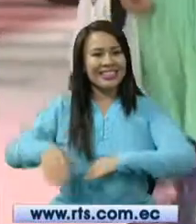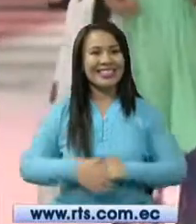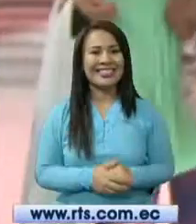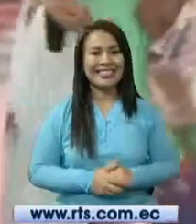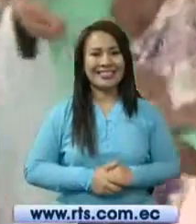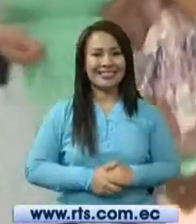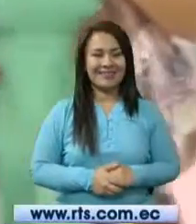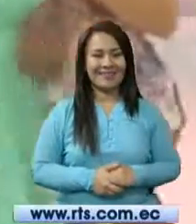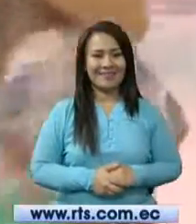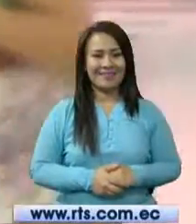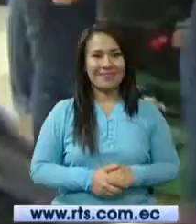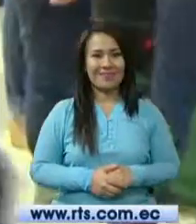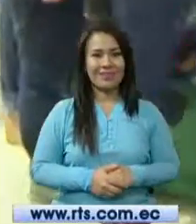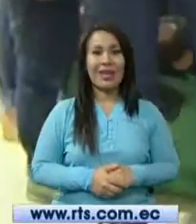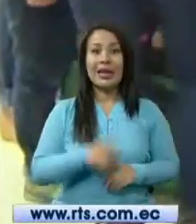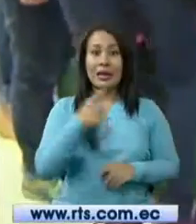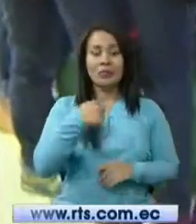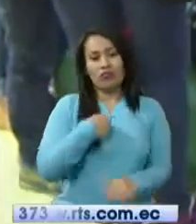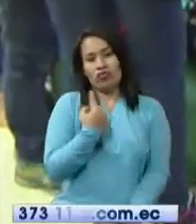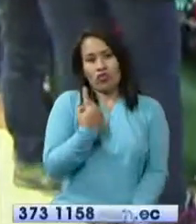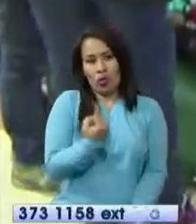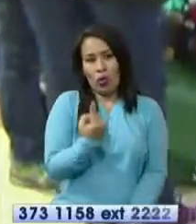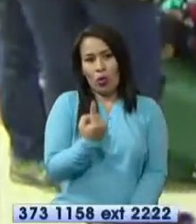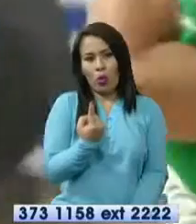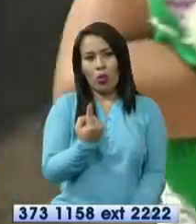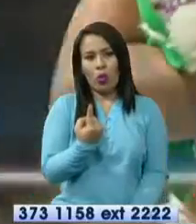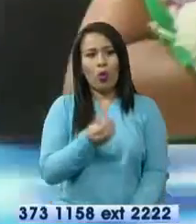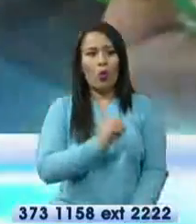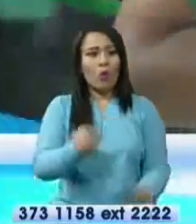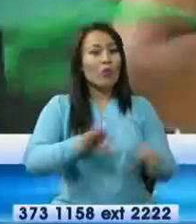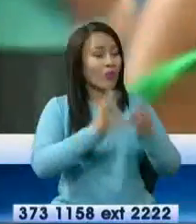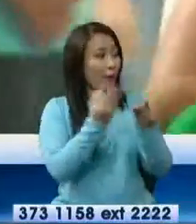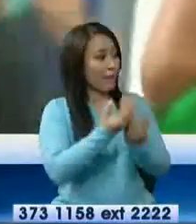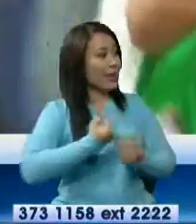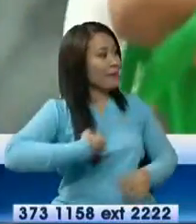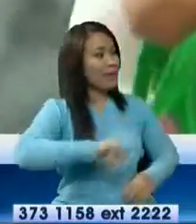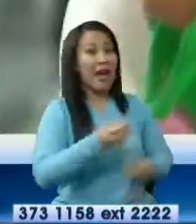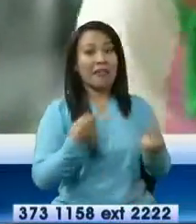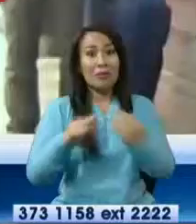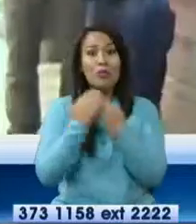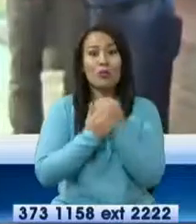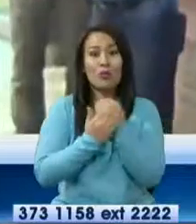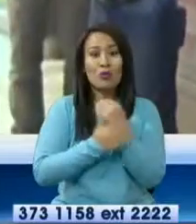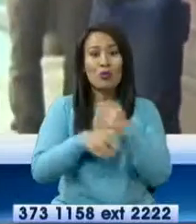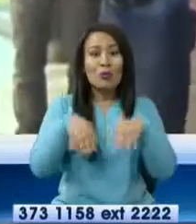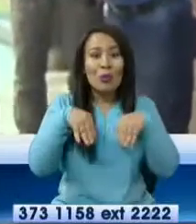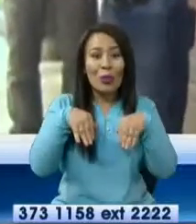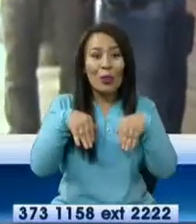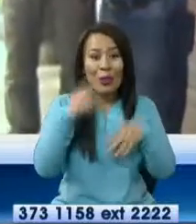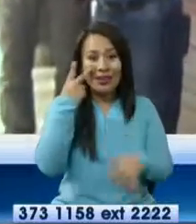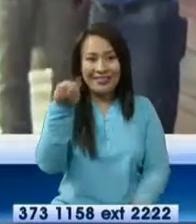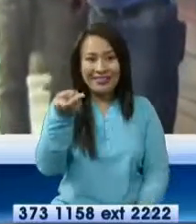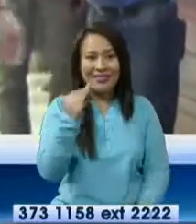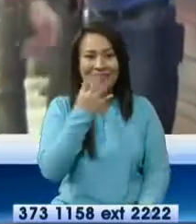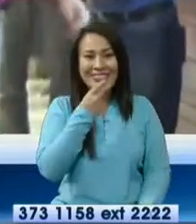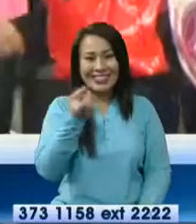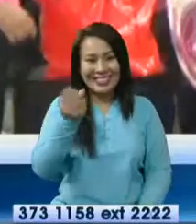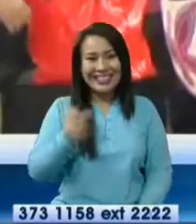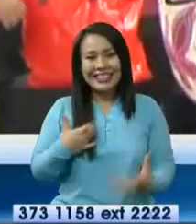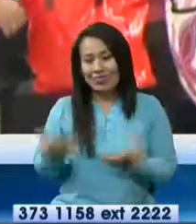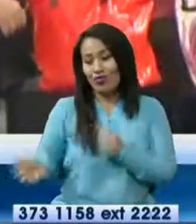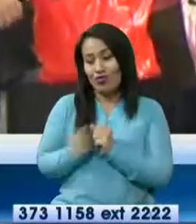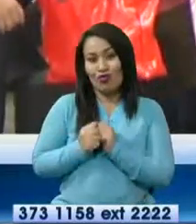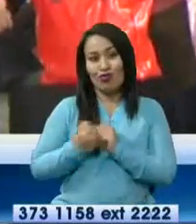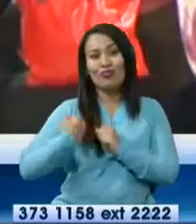y a los carnavales del Ecuador. Y sale desde Tomás Martínez hasta la calle Colón. Y en la noche vamos a cerrar, a partir de las 5 de la tarde